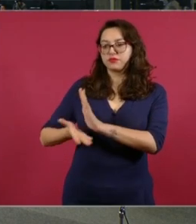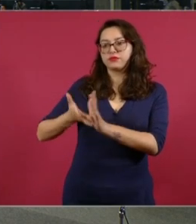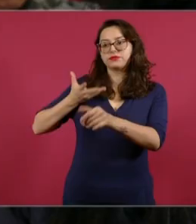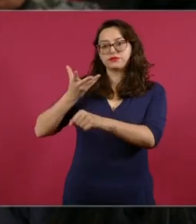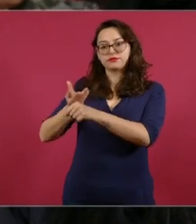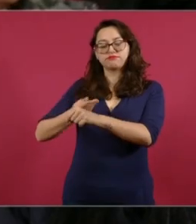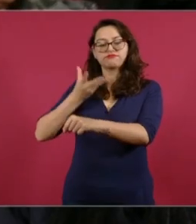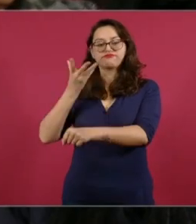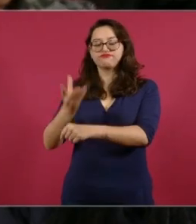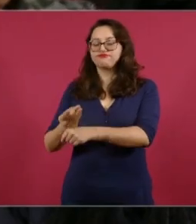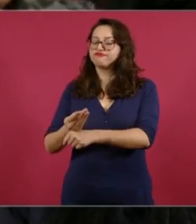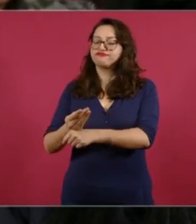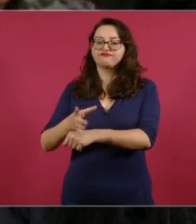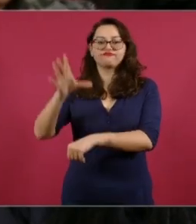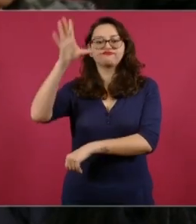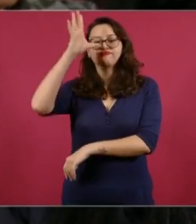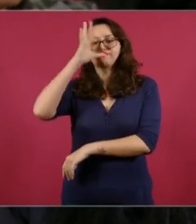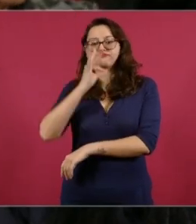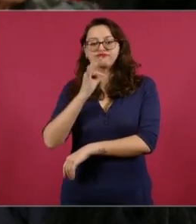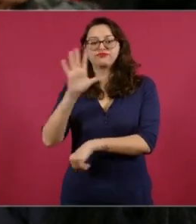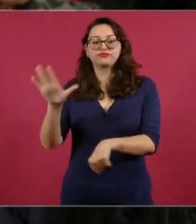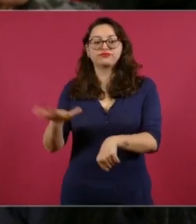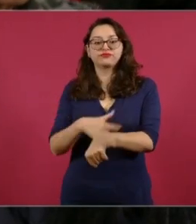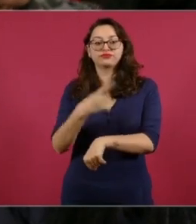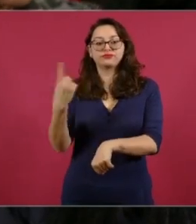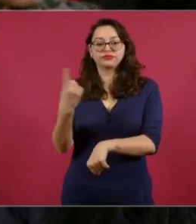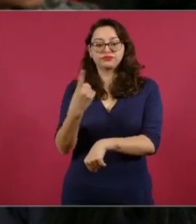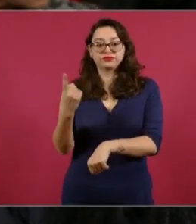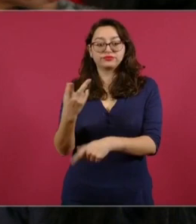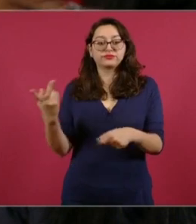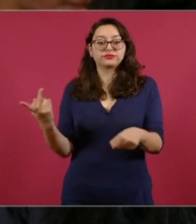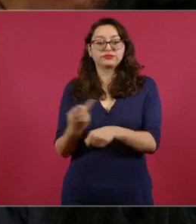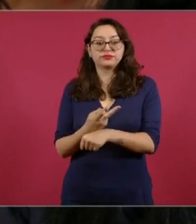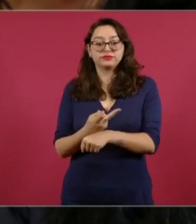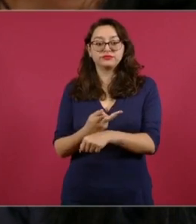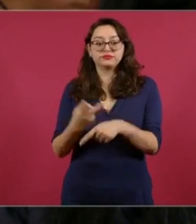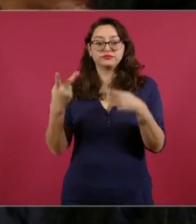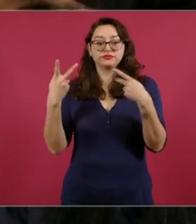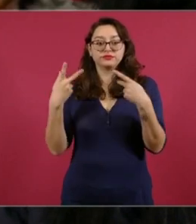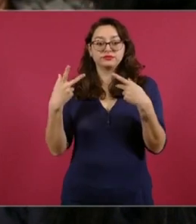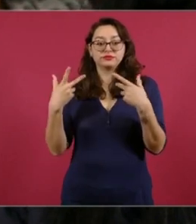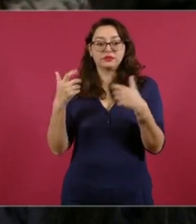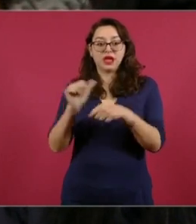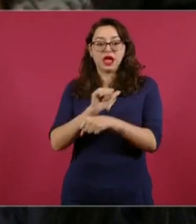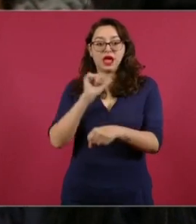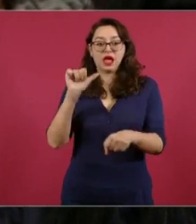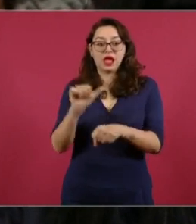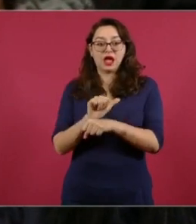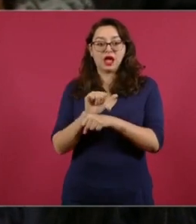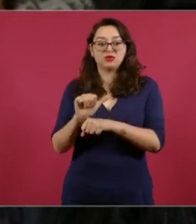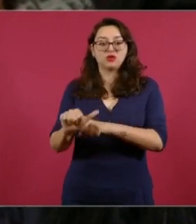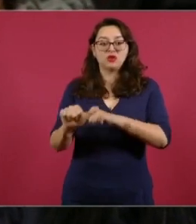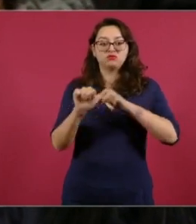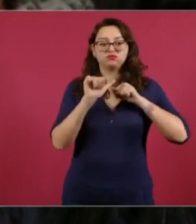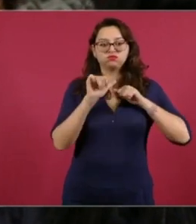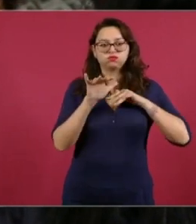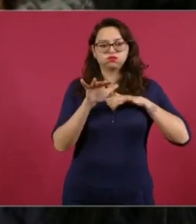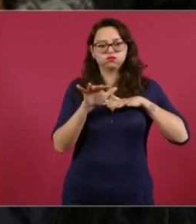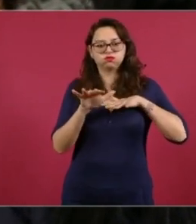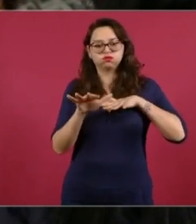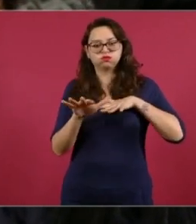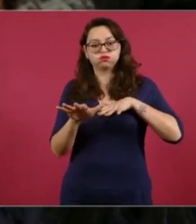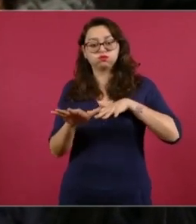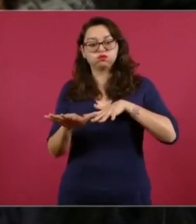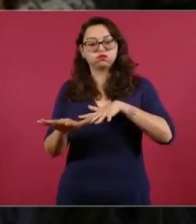suspenderse temporalmente debido a que el tráfico vehicular que se ocasionó colapsó la carretera Antón Lizardo. Desde las